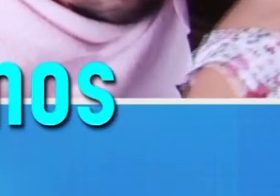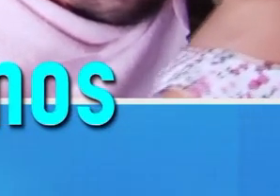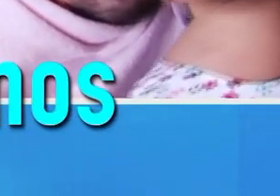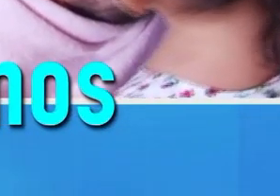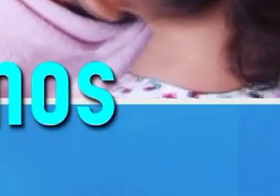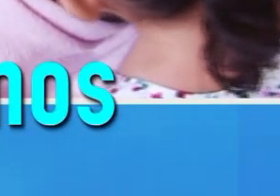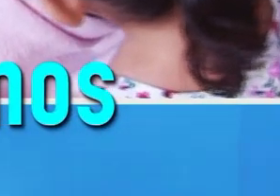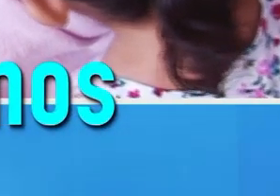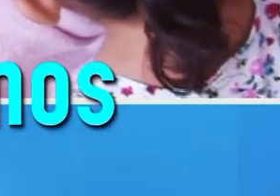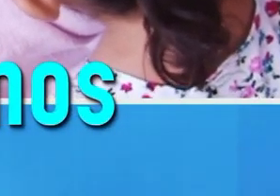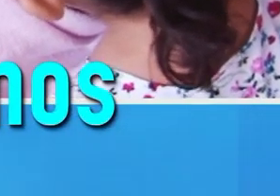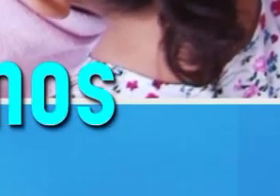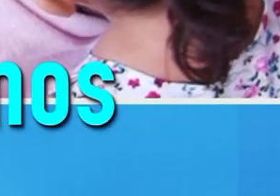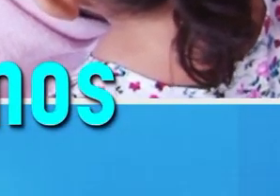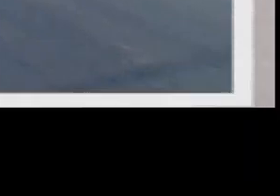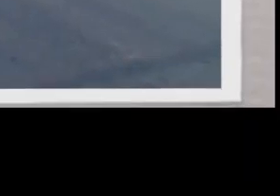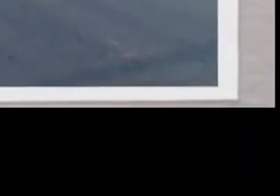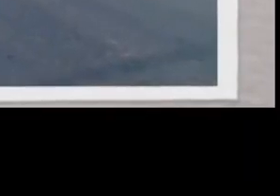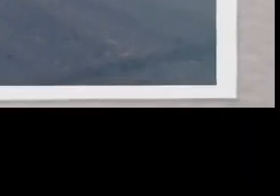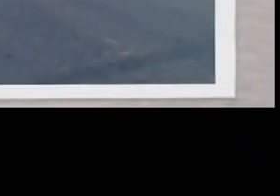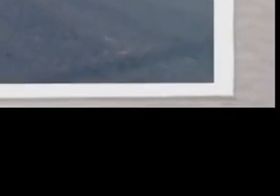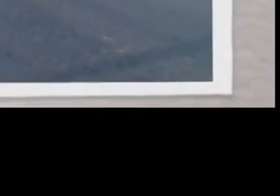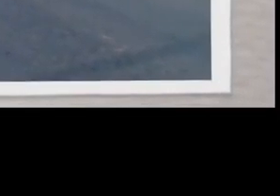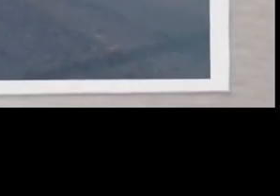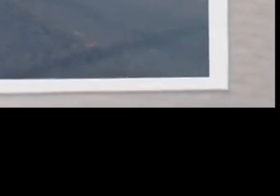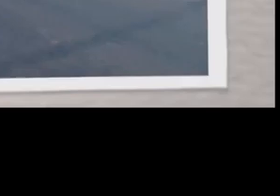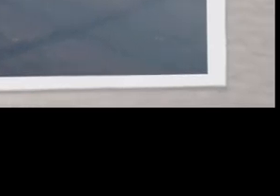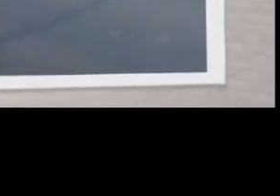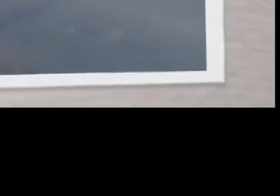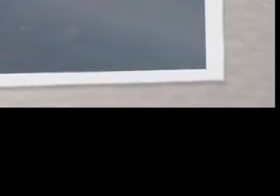de nuestros niños y nuestras niñas? Ya regresamos.